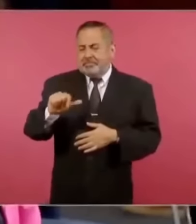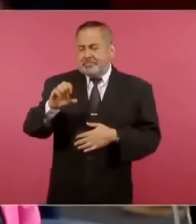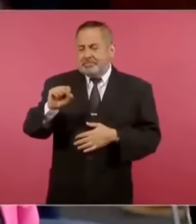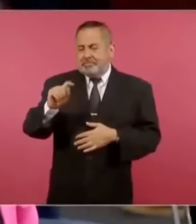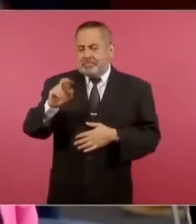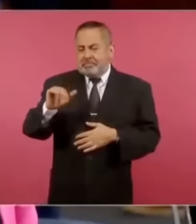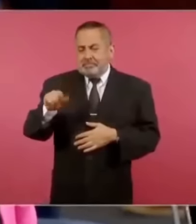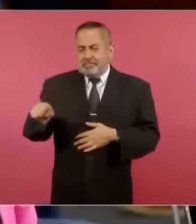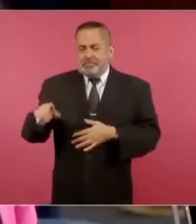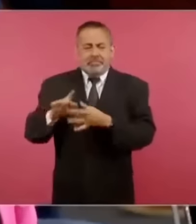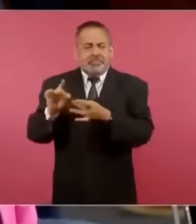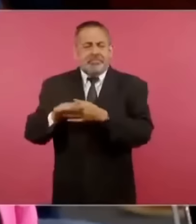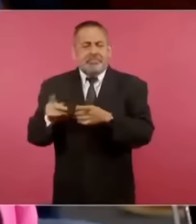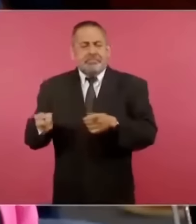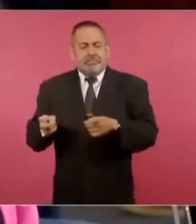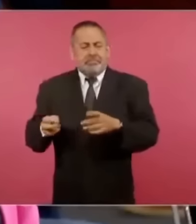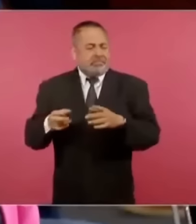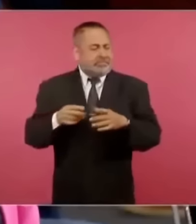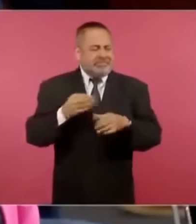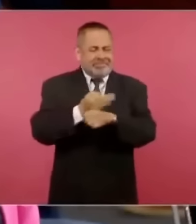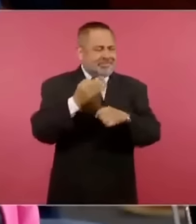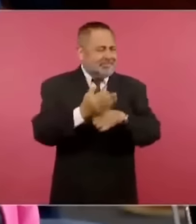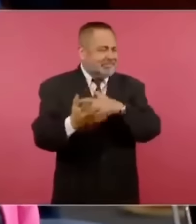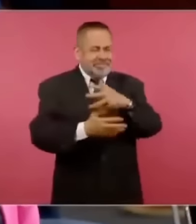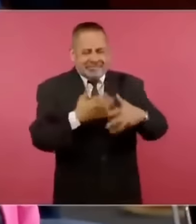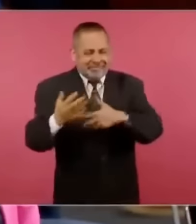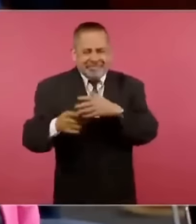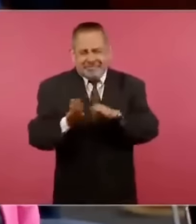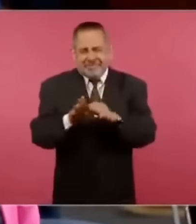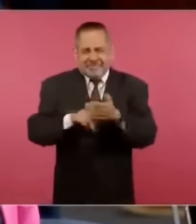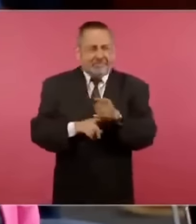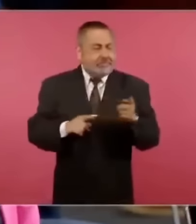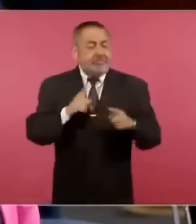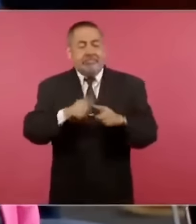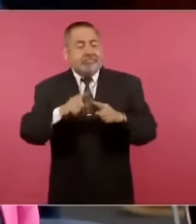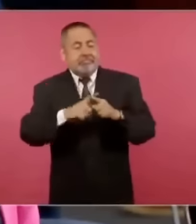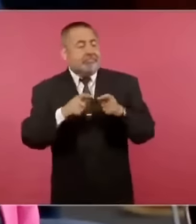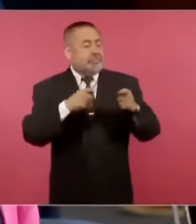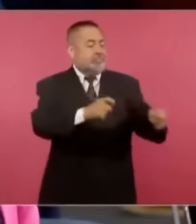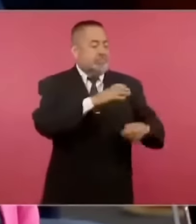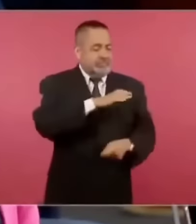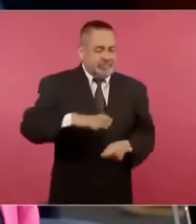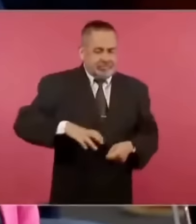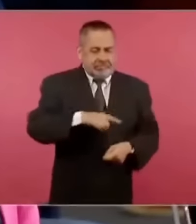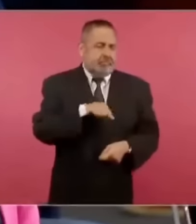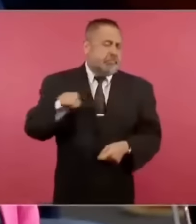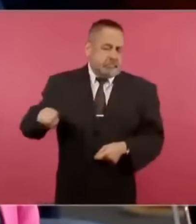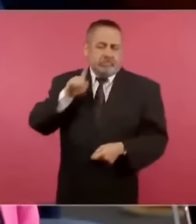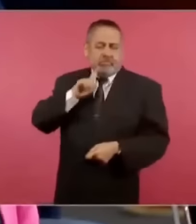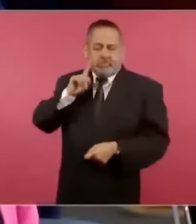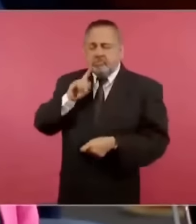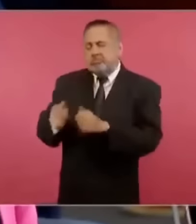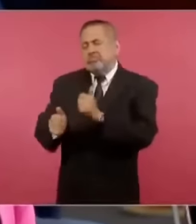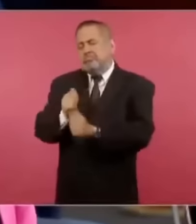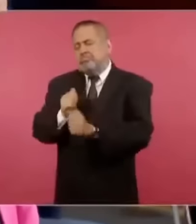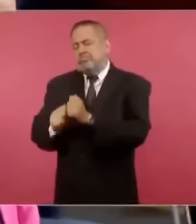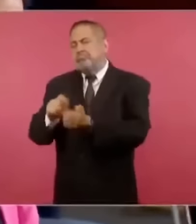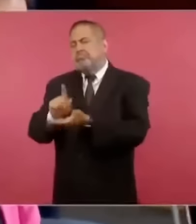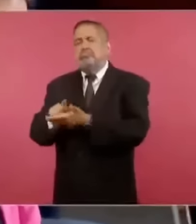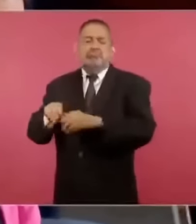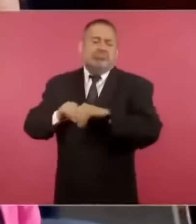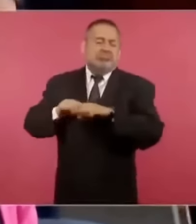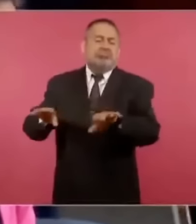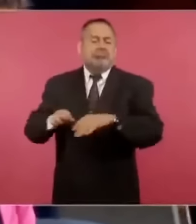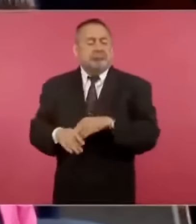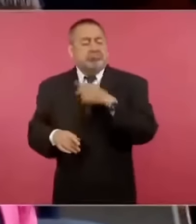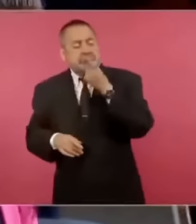dice, justo hablando de este alboroto que traen allá por a ver a quién le daban las candidaturas y cómo las acomodaban,